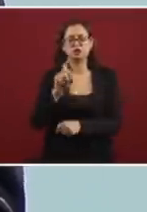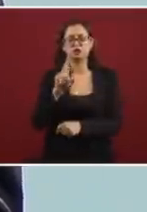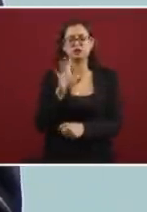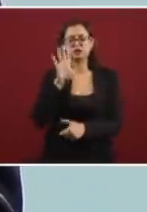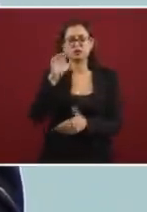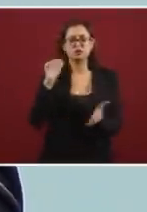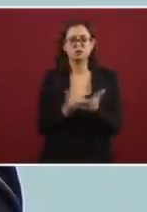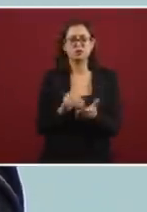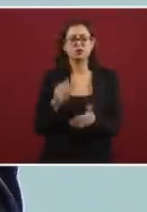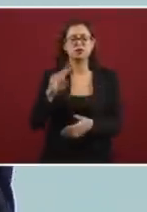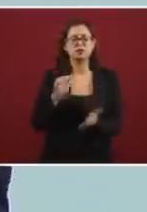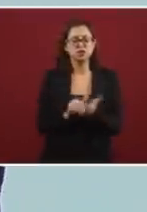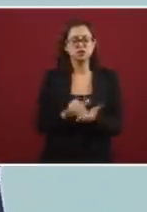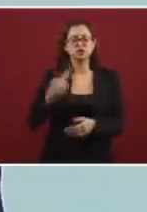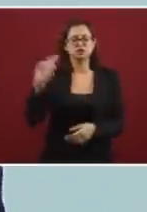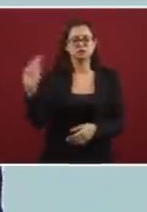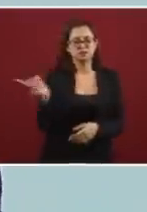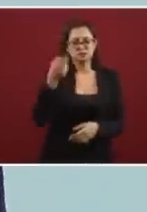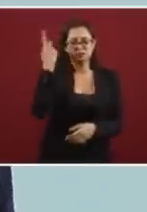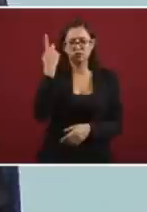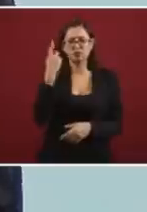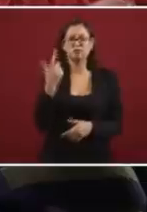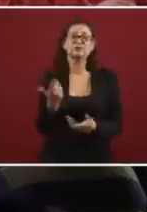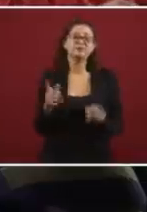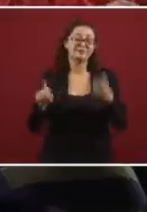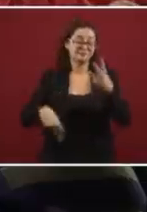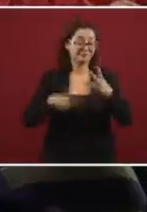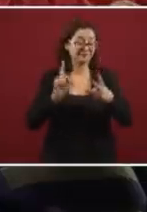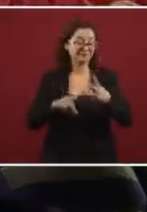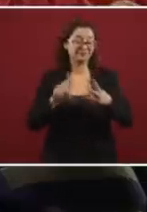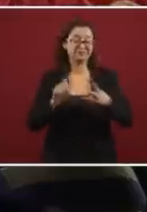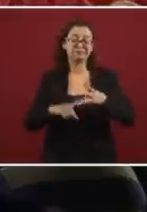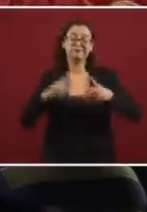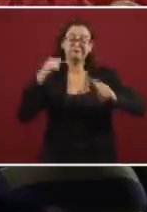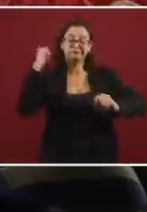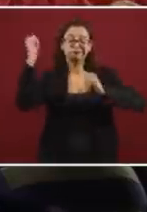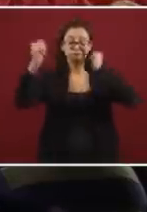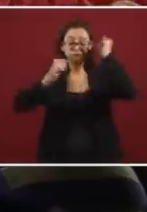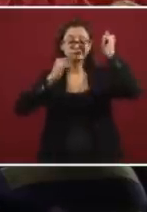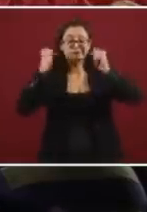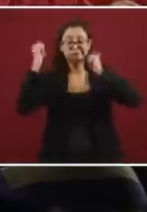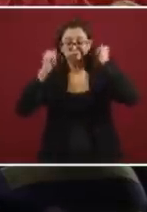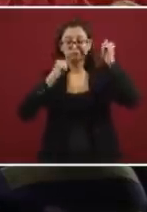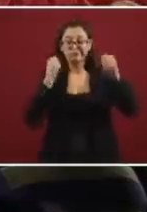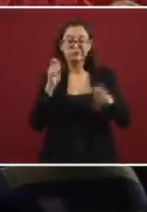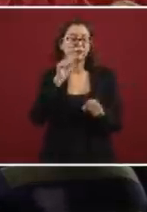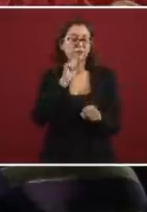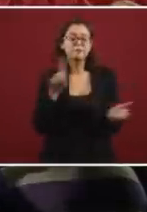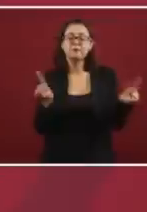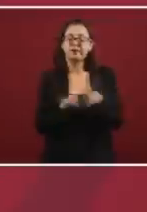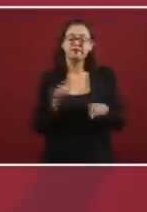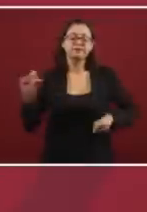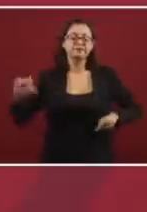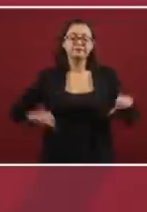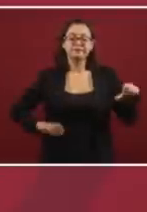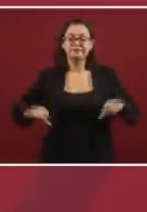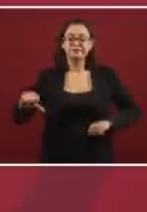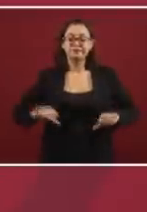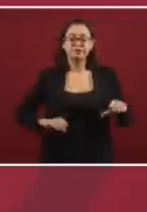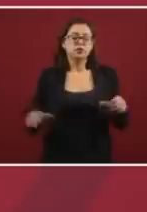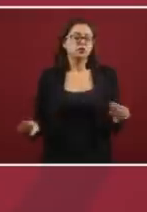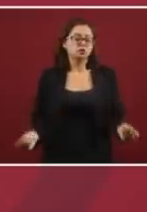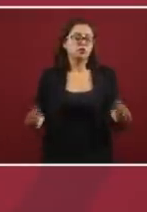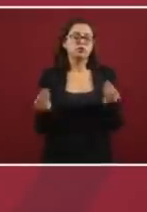dólares el turismo es también otra actividad muy